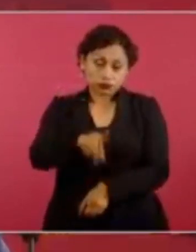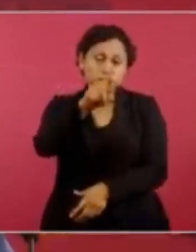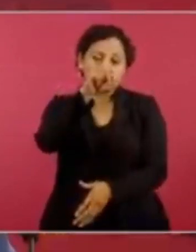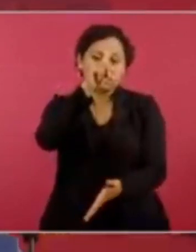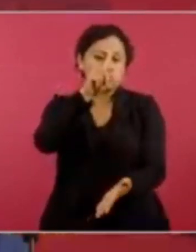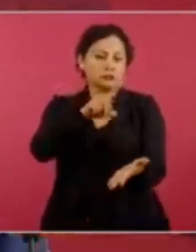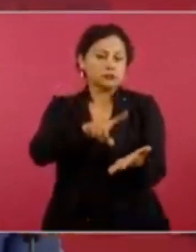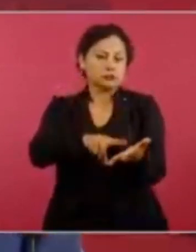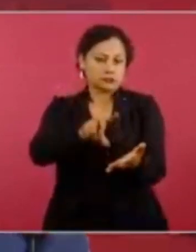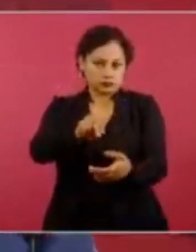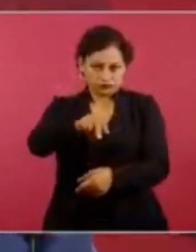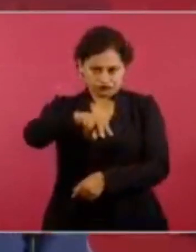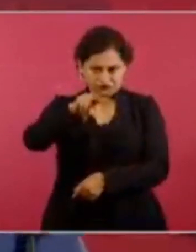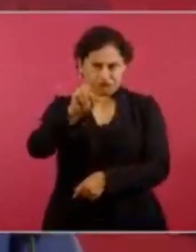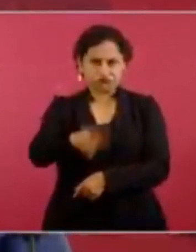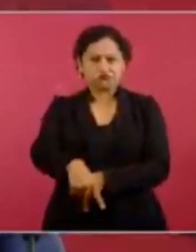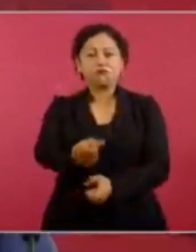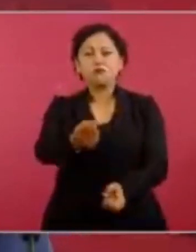pero